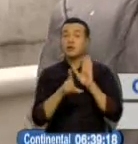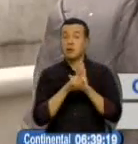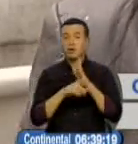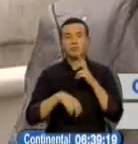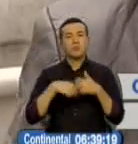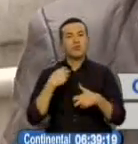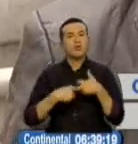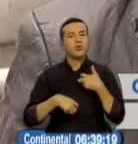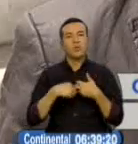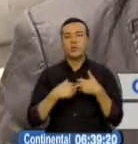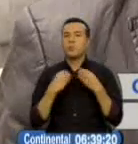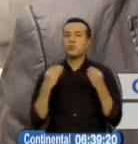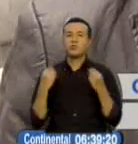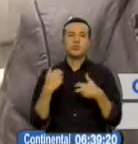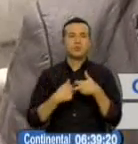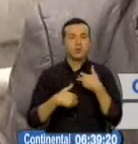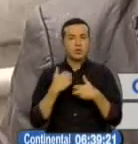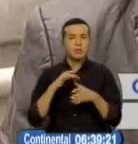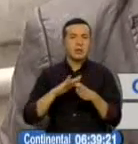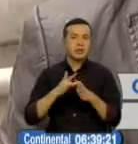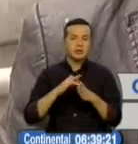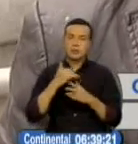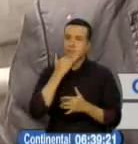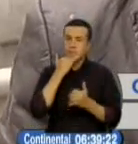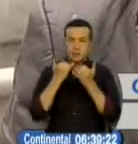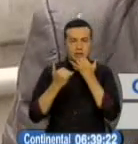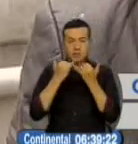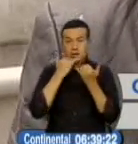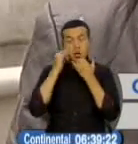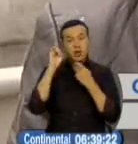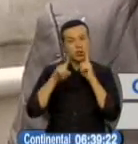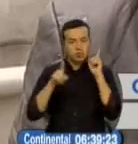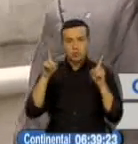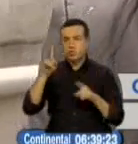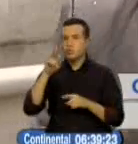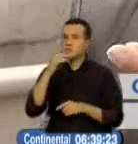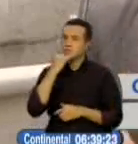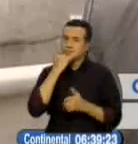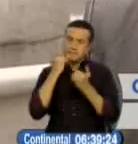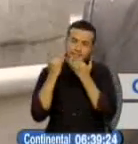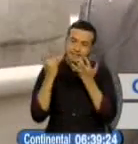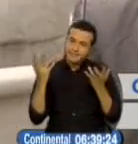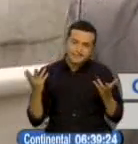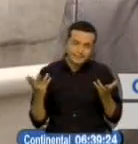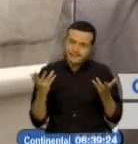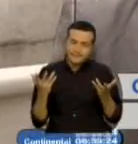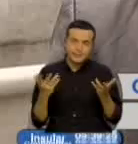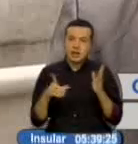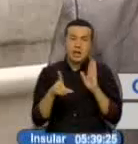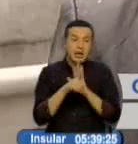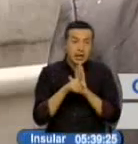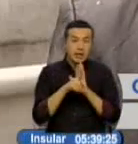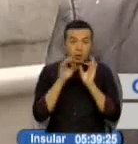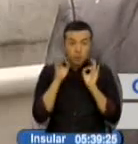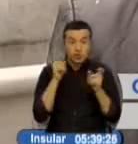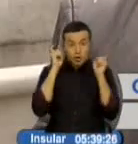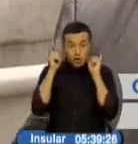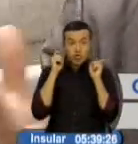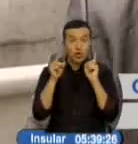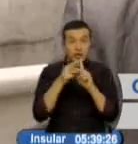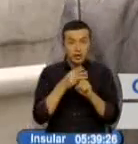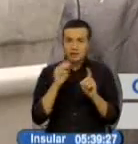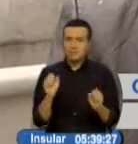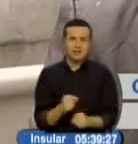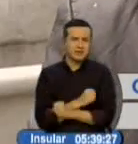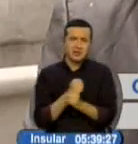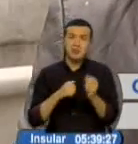que puede ser muchas veces, tiene el riesgo de ser mal utilizada políticamente, ese es el riesgo de una ley de este tipo, pero además tiene otro riesgo, y es que haya